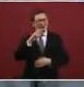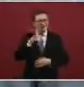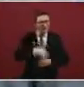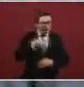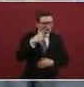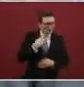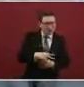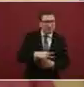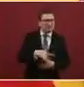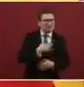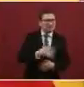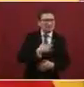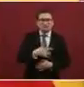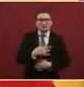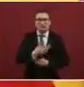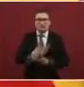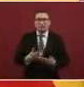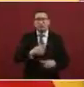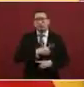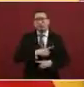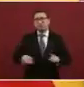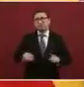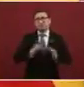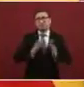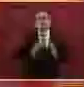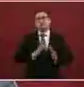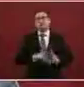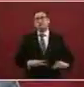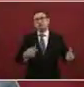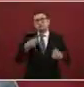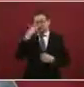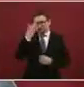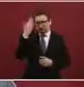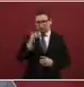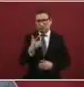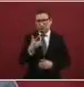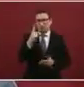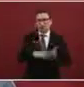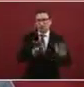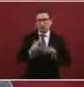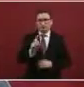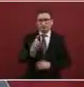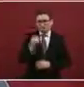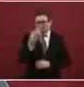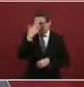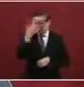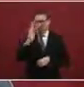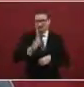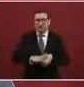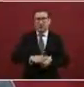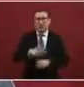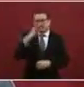México cayó al fin dormido». Recordemos hoy lo ocurrido en junio de 1939 y valoremos como merece